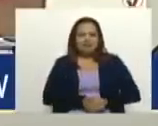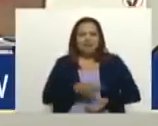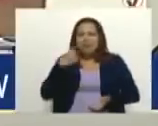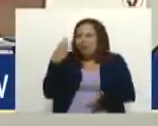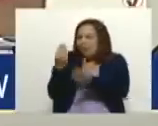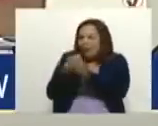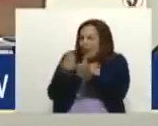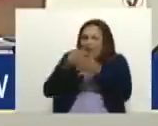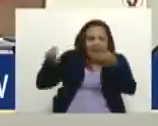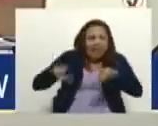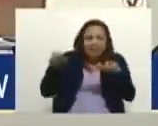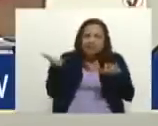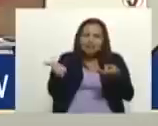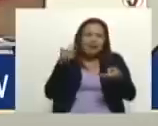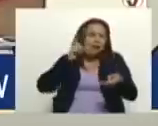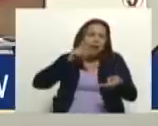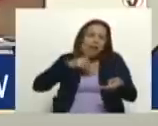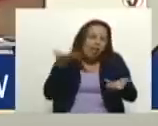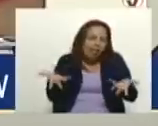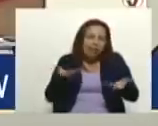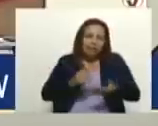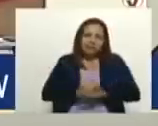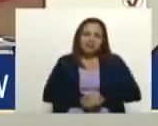Gamelote, monte pues,